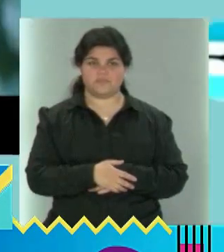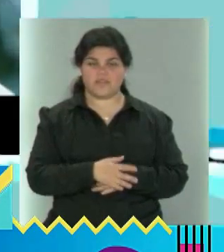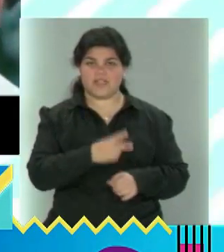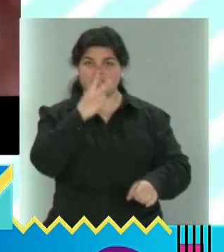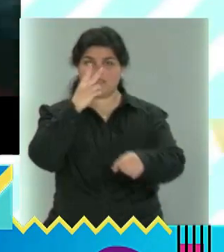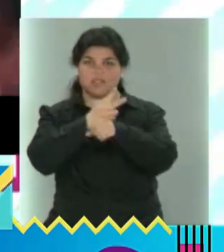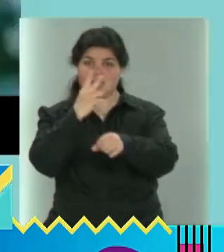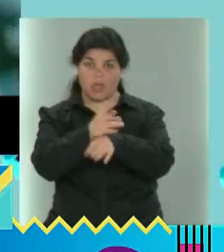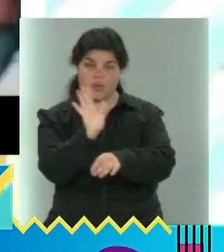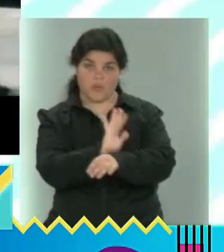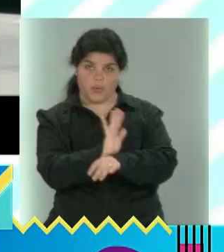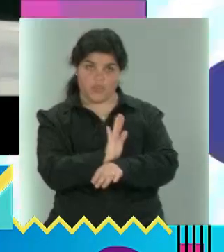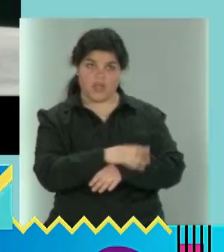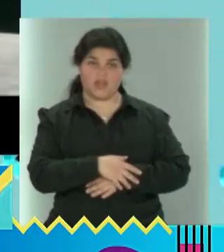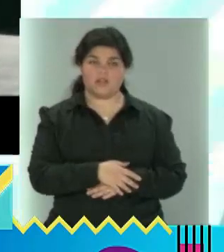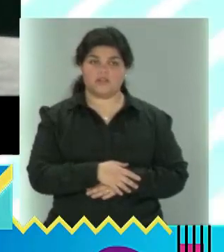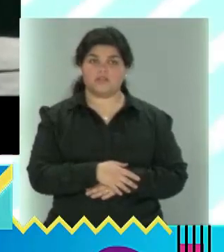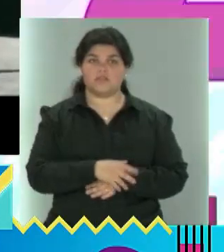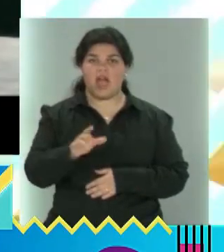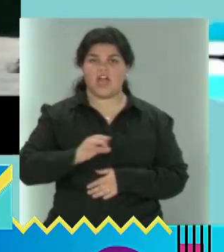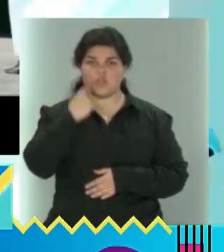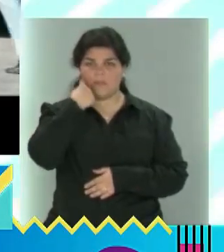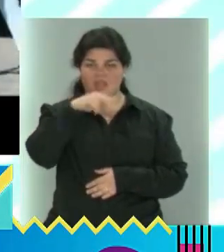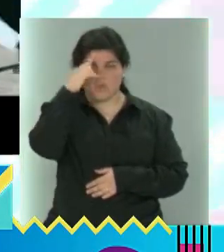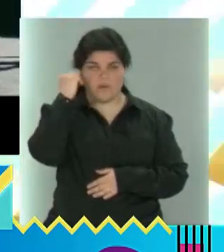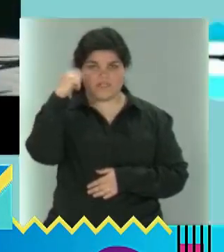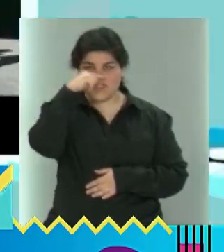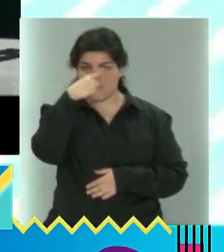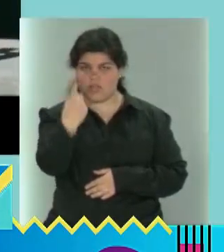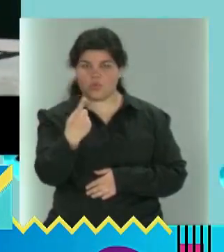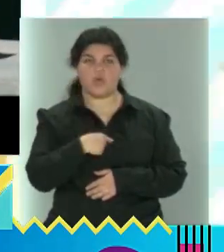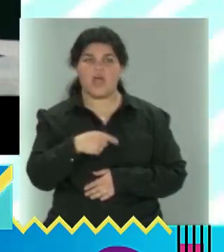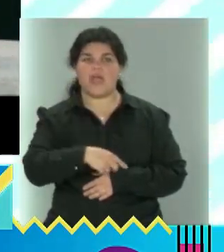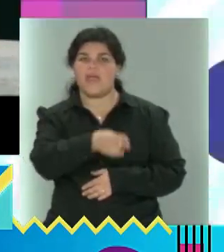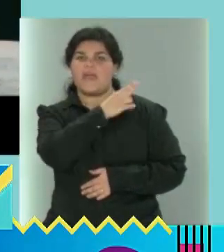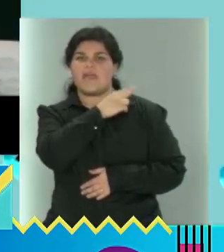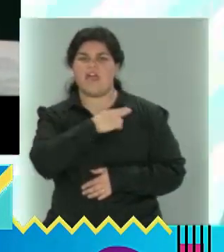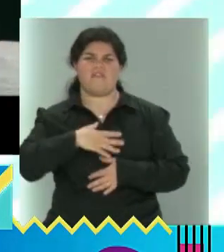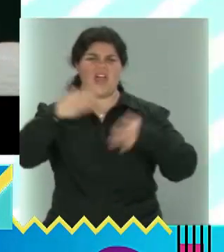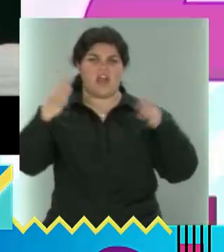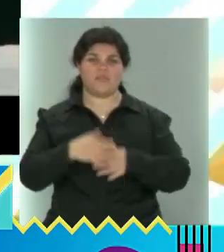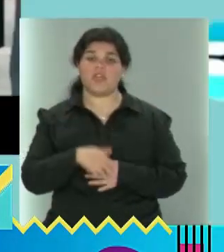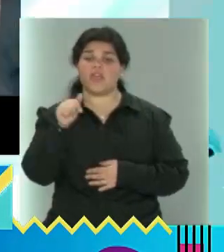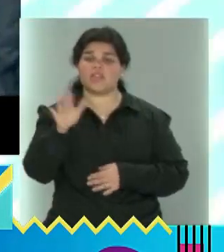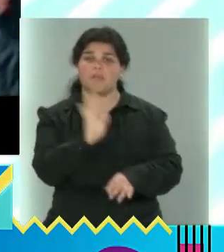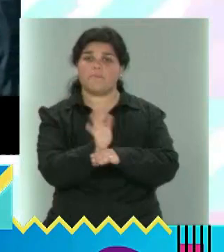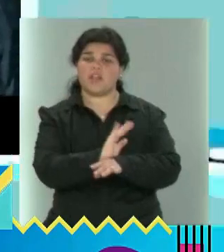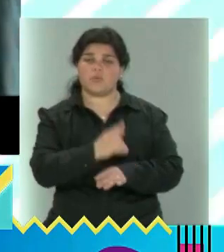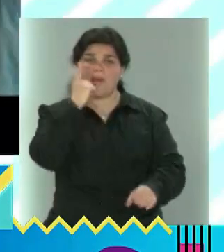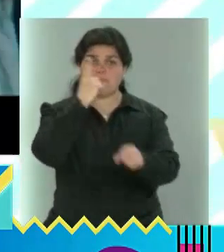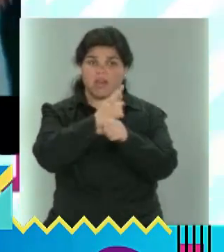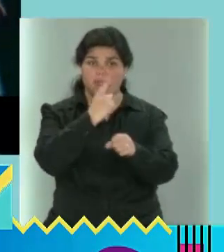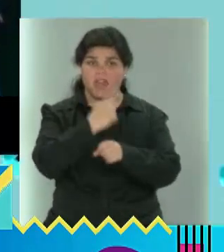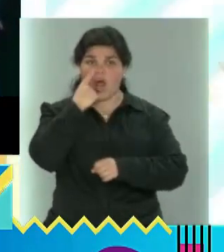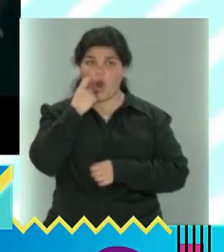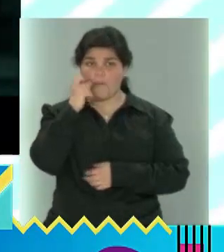La película que vamos a ver se estrenó en 1971, se llama El Gran Jefe. Fue la primera película protagonizada por Bruce Lee. El